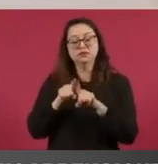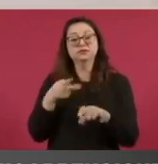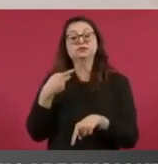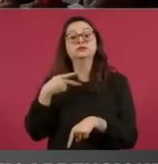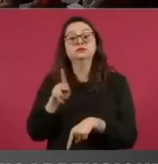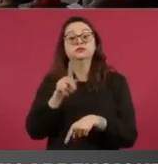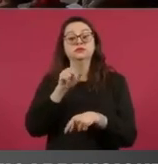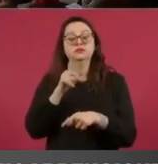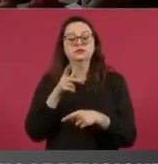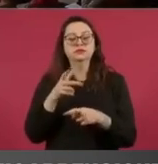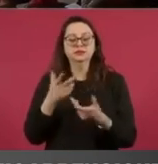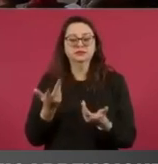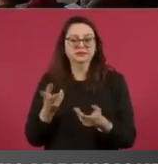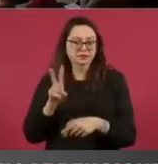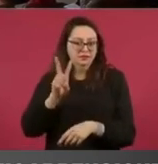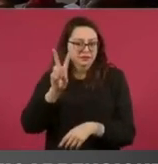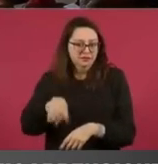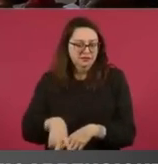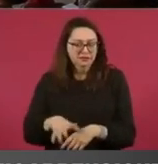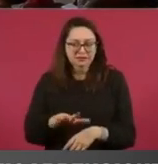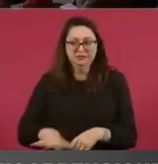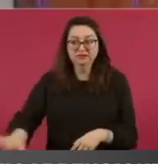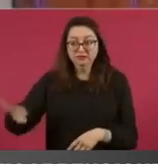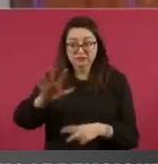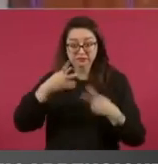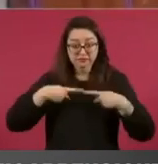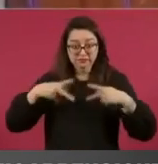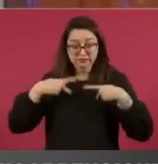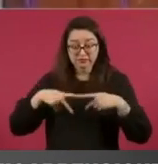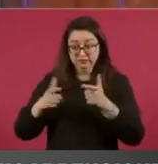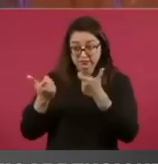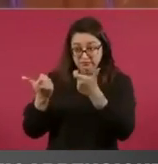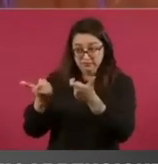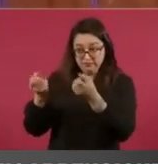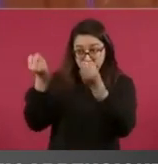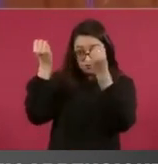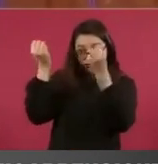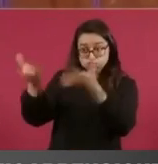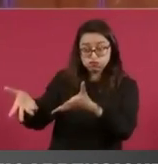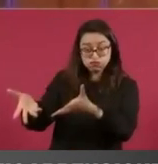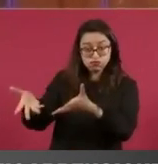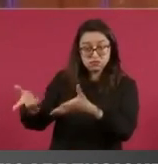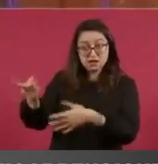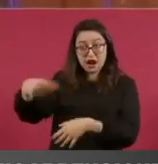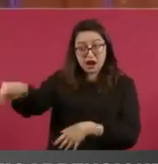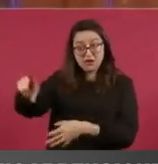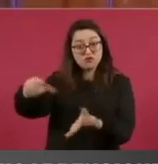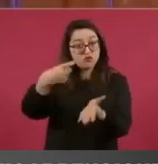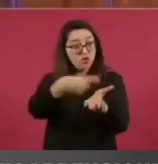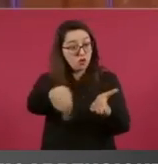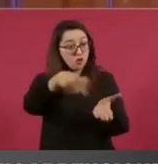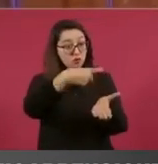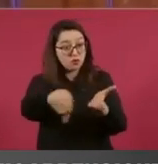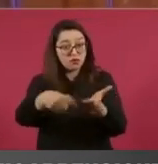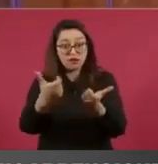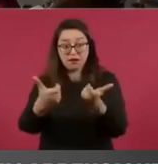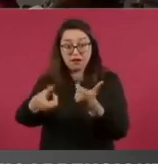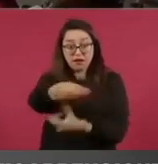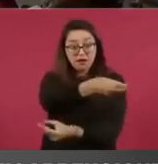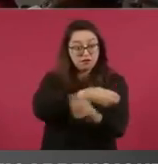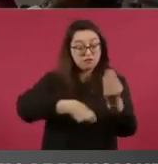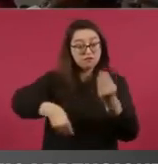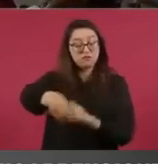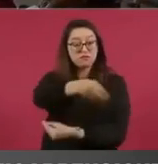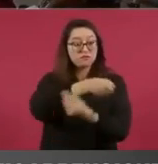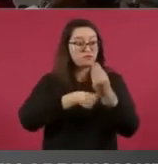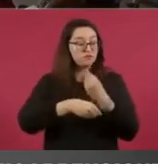que tiene el fortalecimiento del consumo. El impacto en la economía. En la economía. O sea,